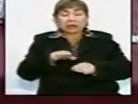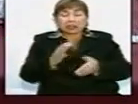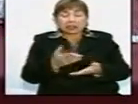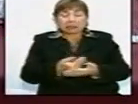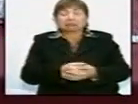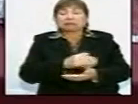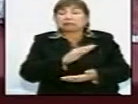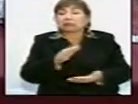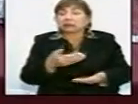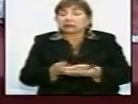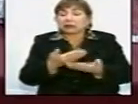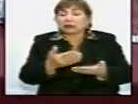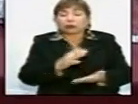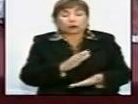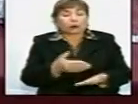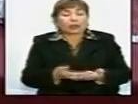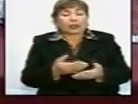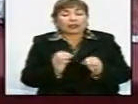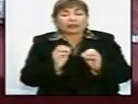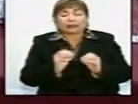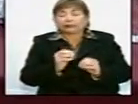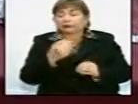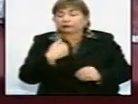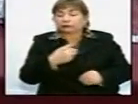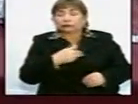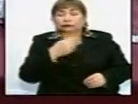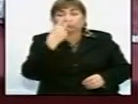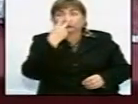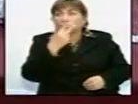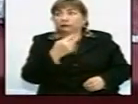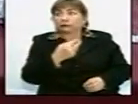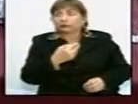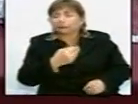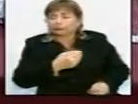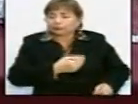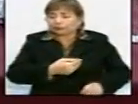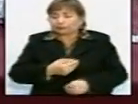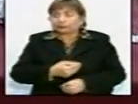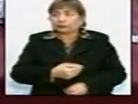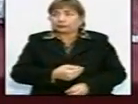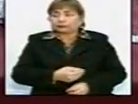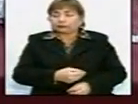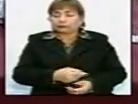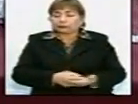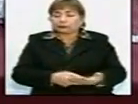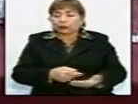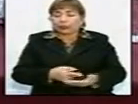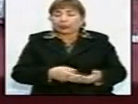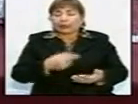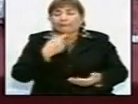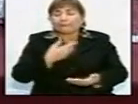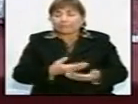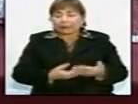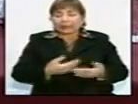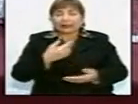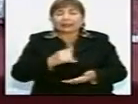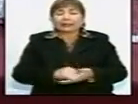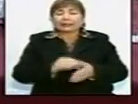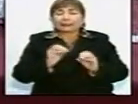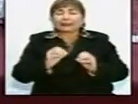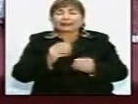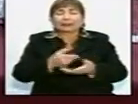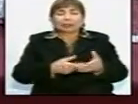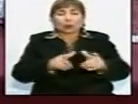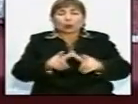toda la asistencia es por eso que cuando nos ha pasado lo de las lluvias de manera intempestiva en